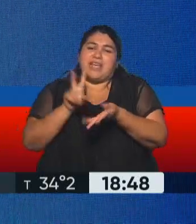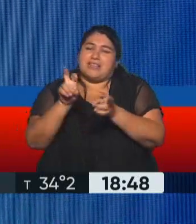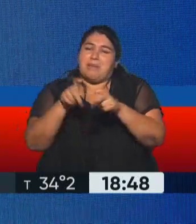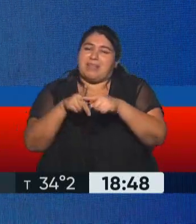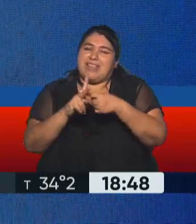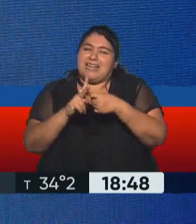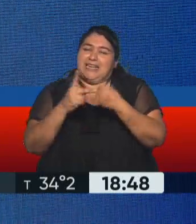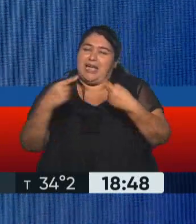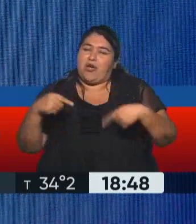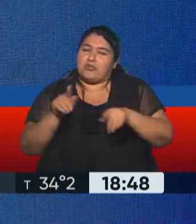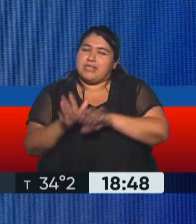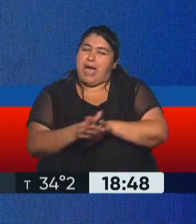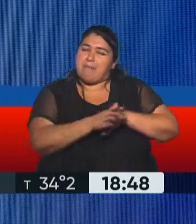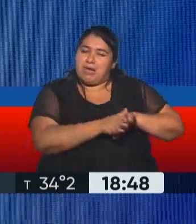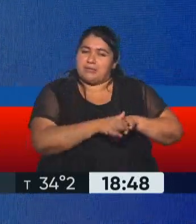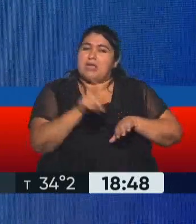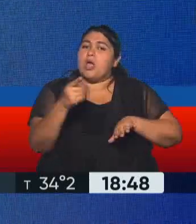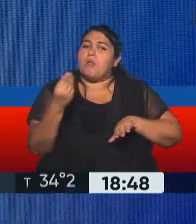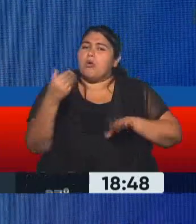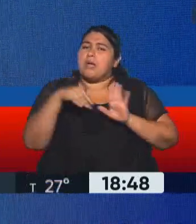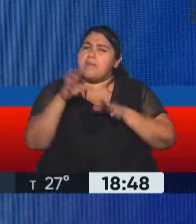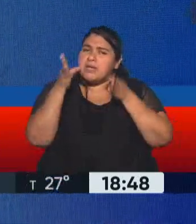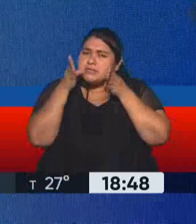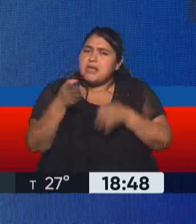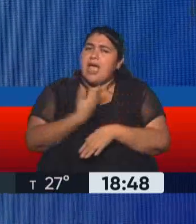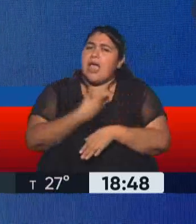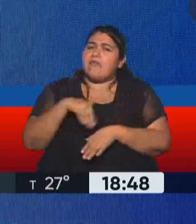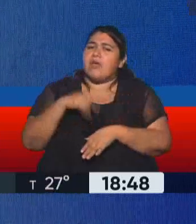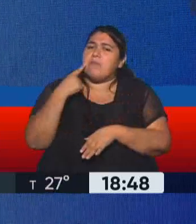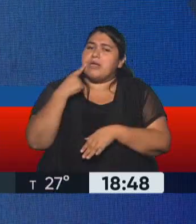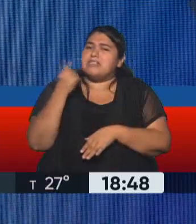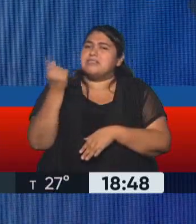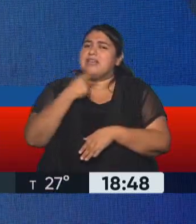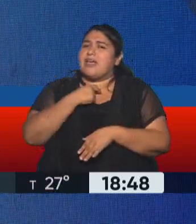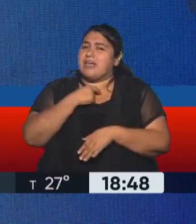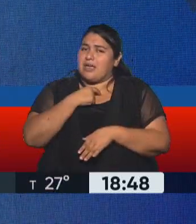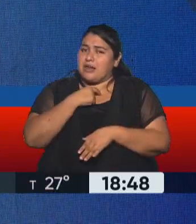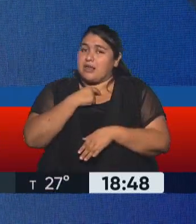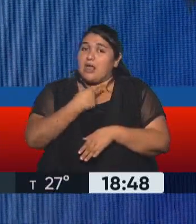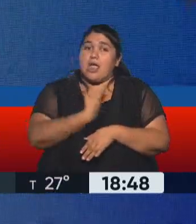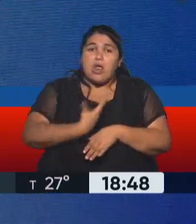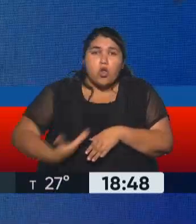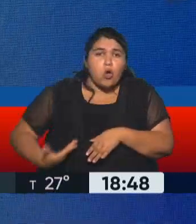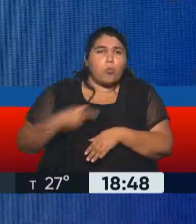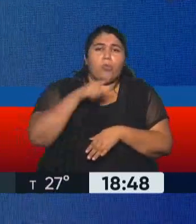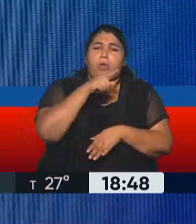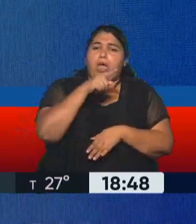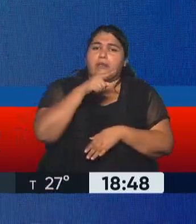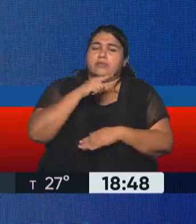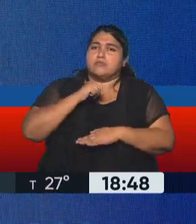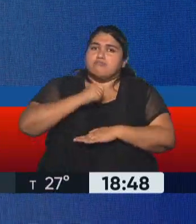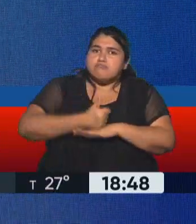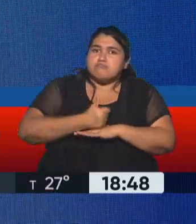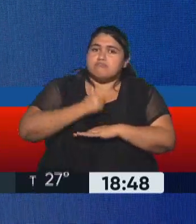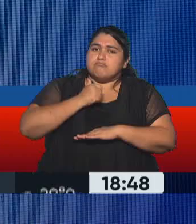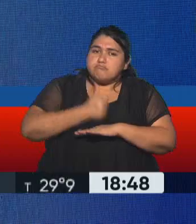¿no?, de estas cuestiones, tiene que ver más con este enfoque que pide el Fondo Monetario Internacional de que el Estado no esté tan presente, si quiero,